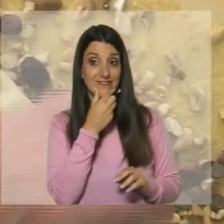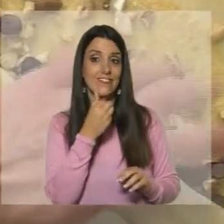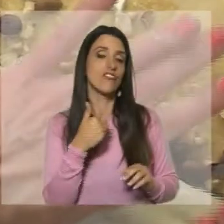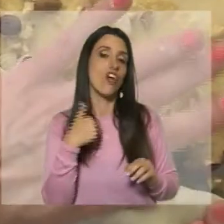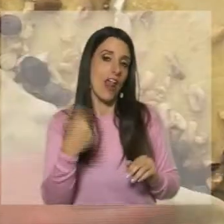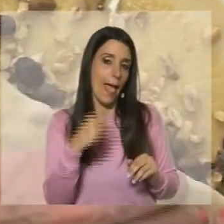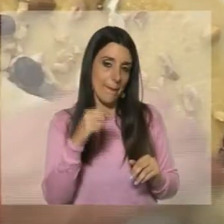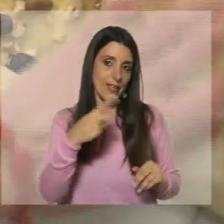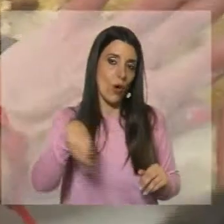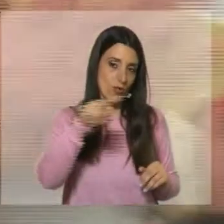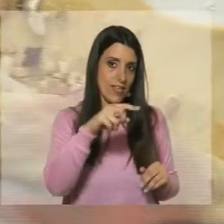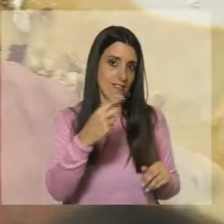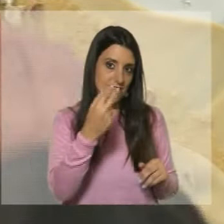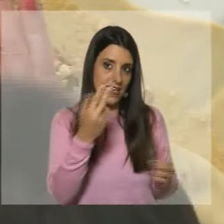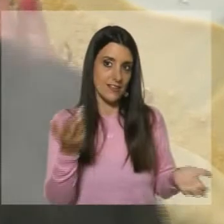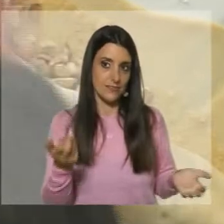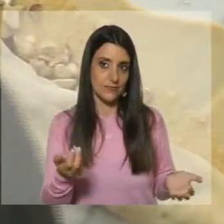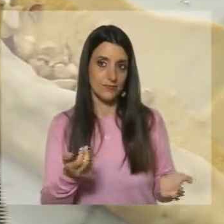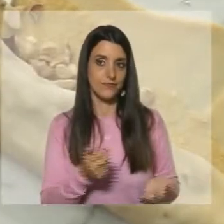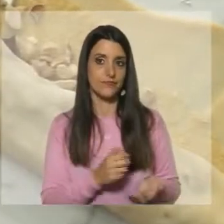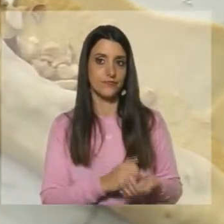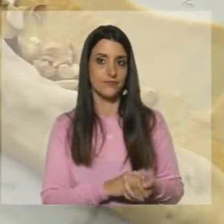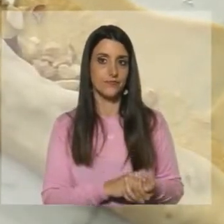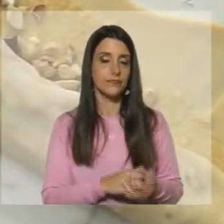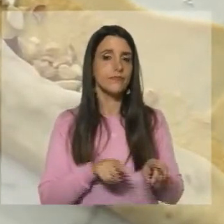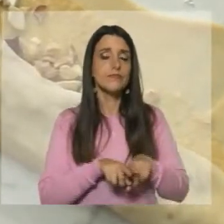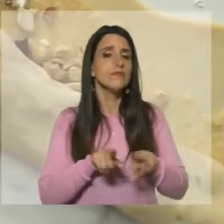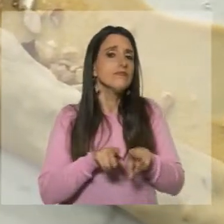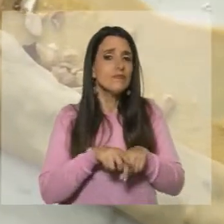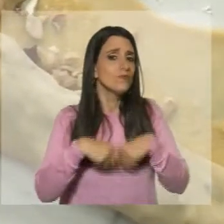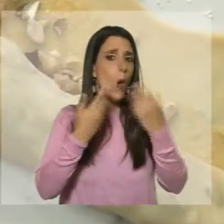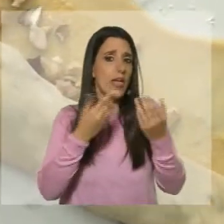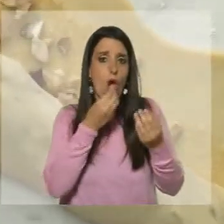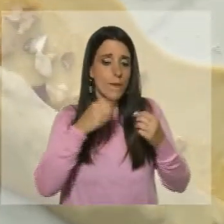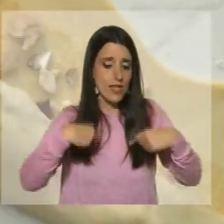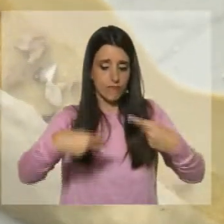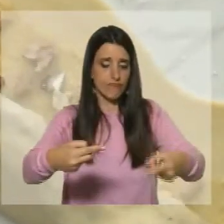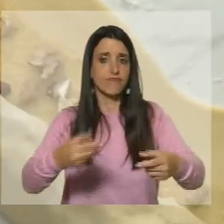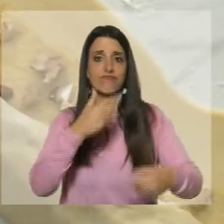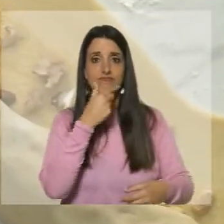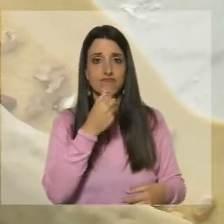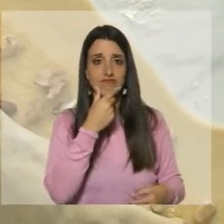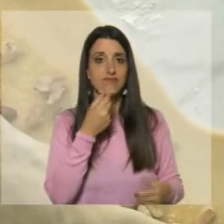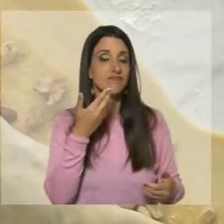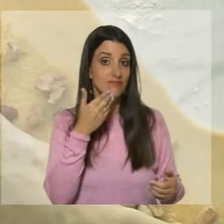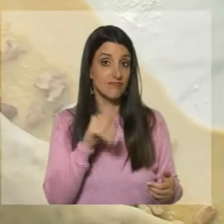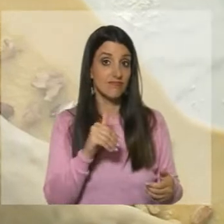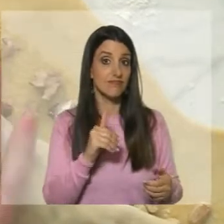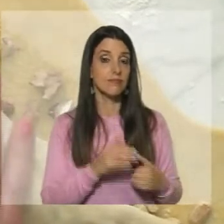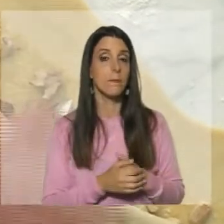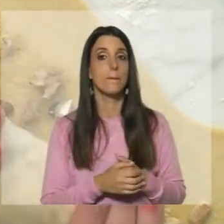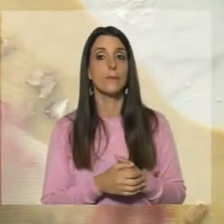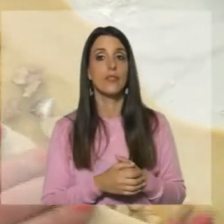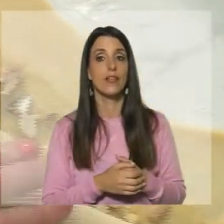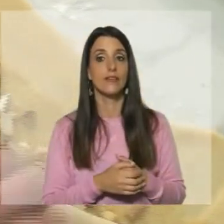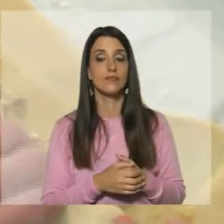hacer rápido para que... Sí, sí, sí. Ahí vamos. Como si fuera un pionono. Ah, está bien. Ah, vamos propio bien. No, no. Perfecto.